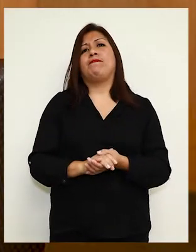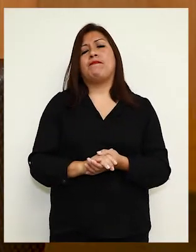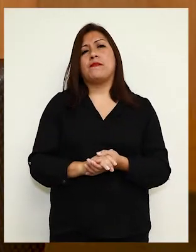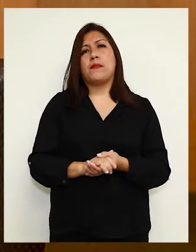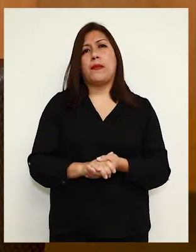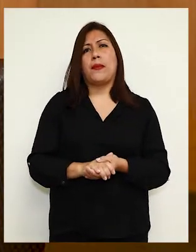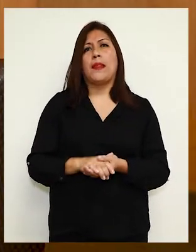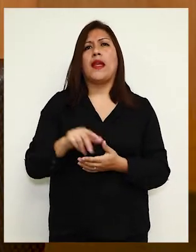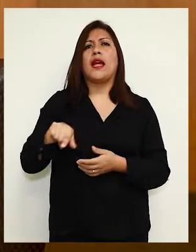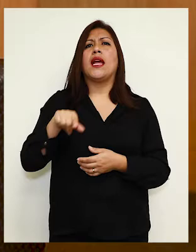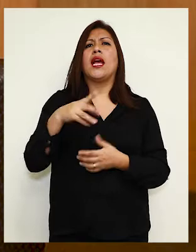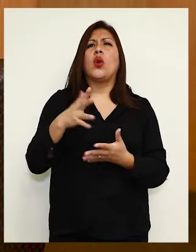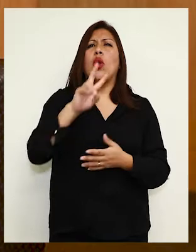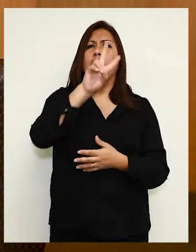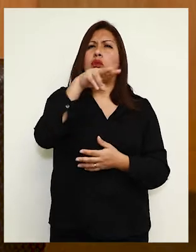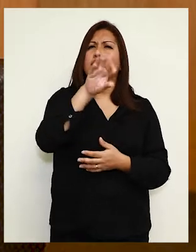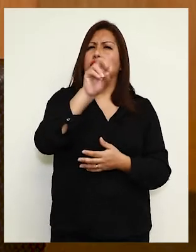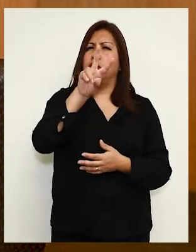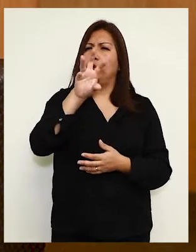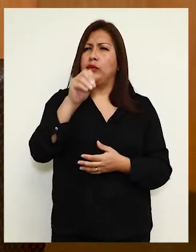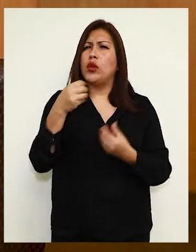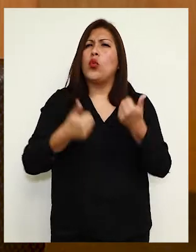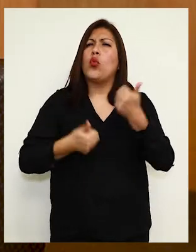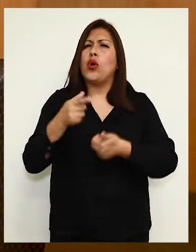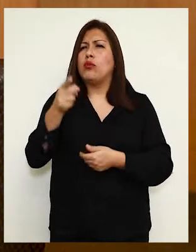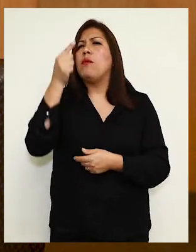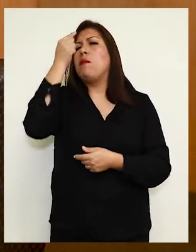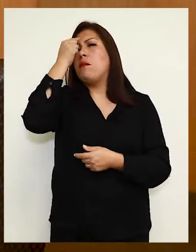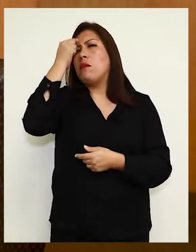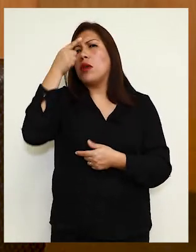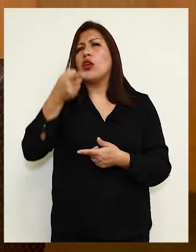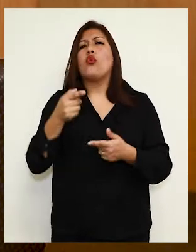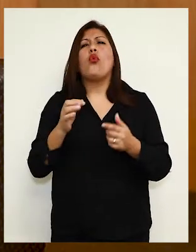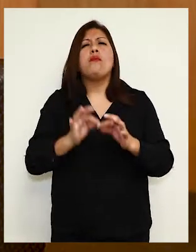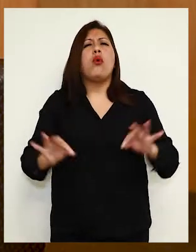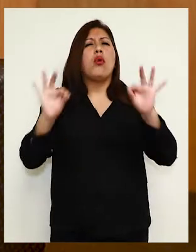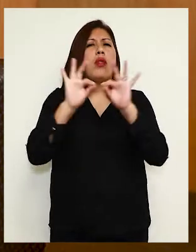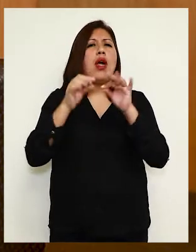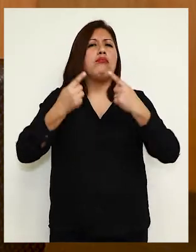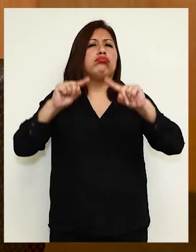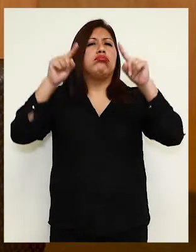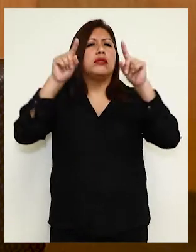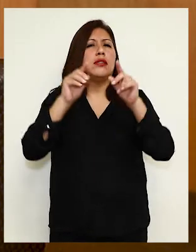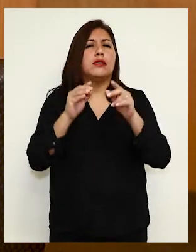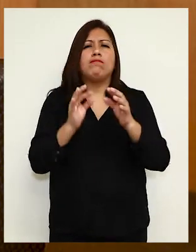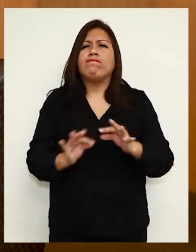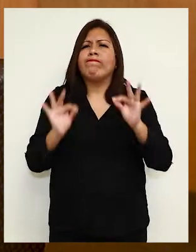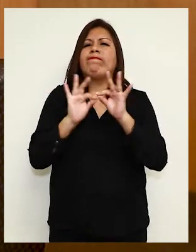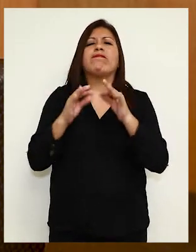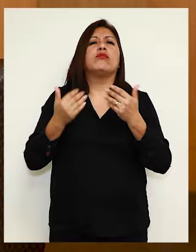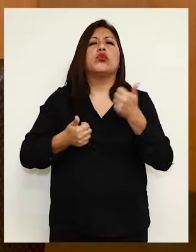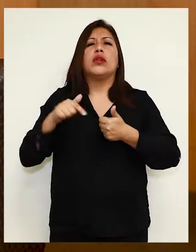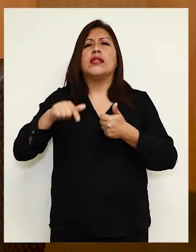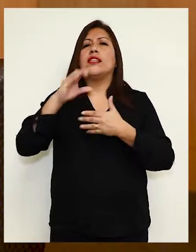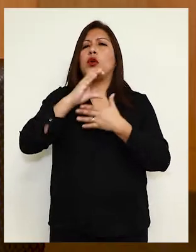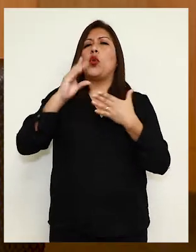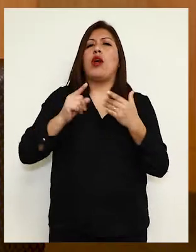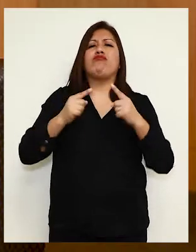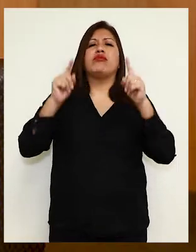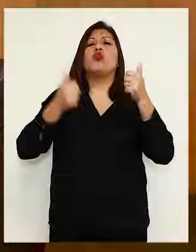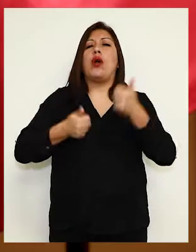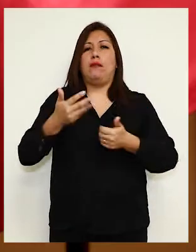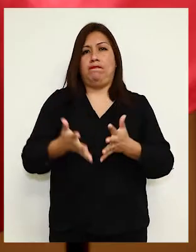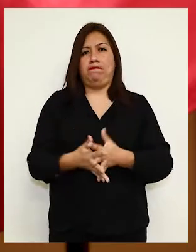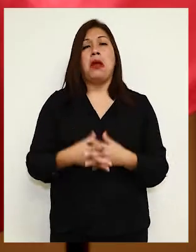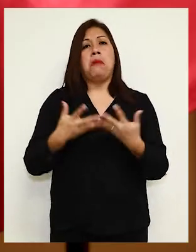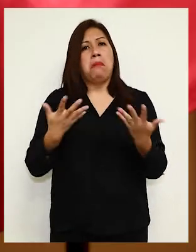Desde que fue designado en julio del 2020, ¿cuál cree usted que fueron los principales logros más importantes, podríamos decirlo, del